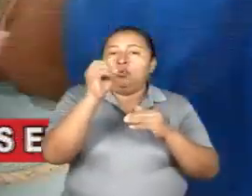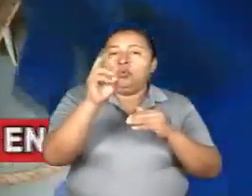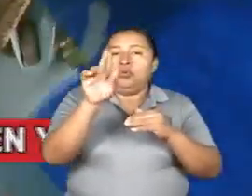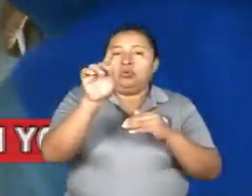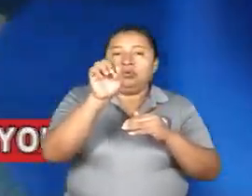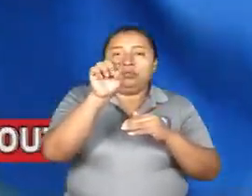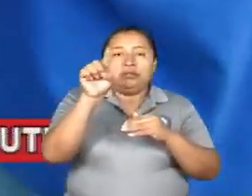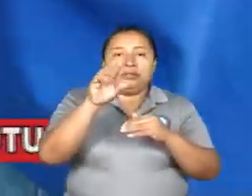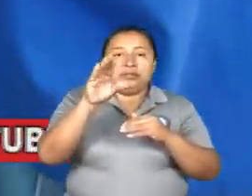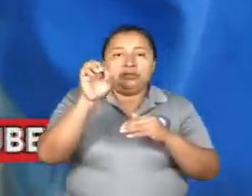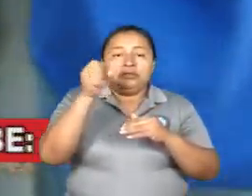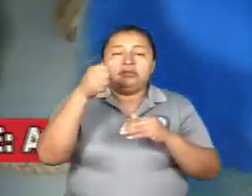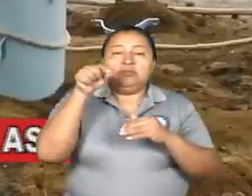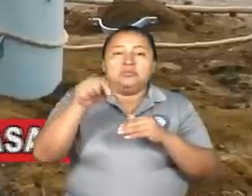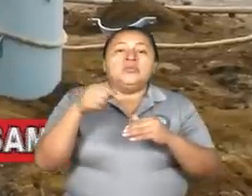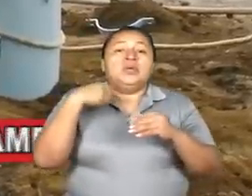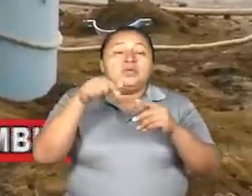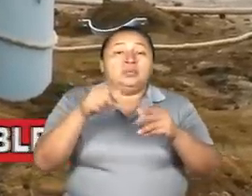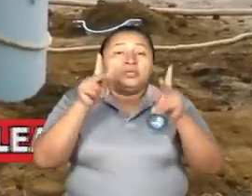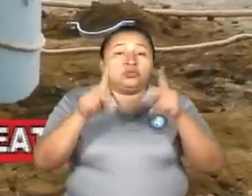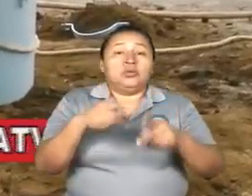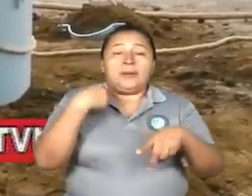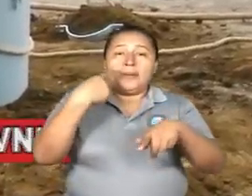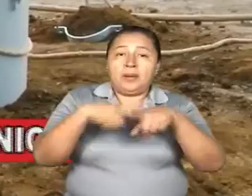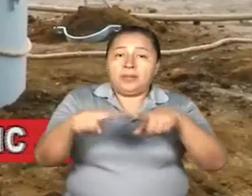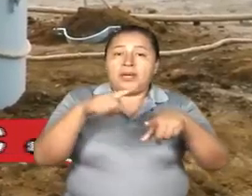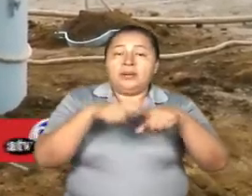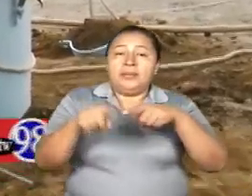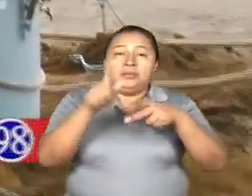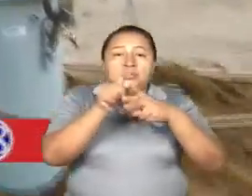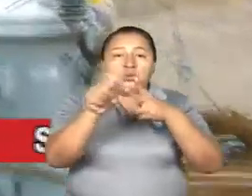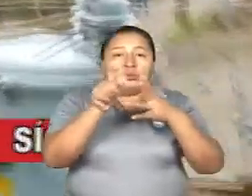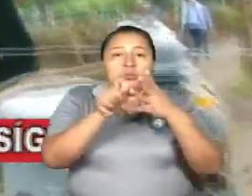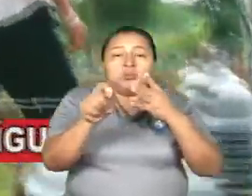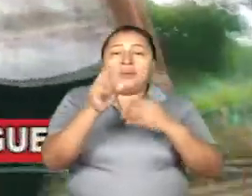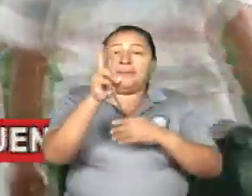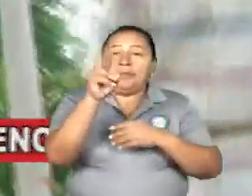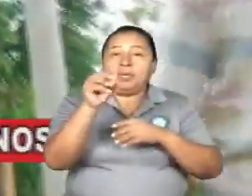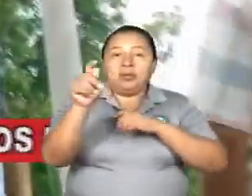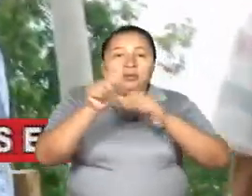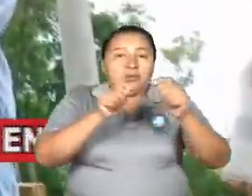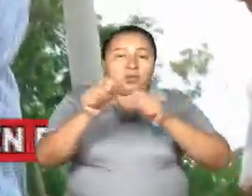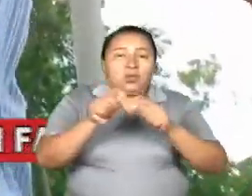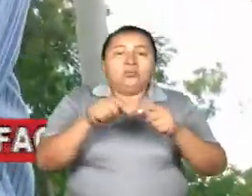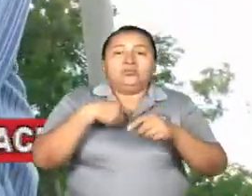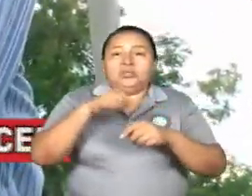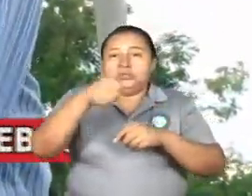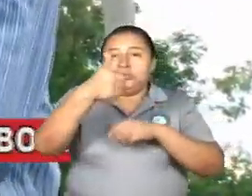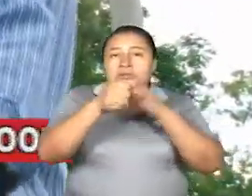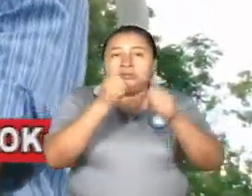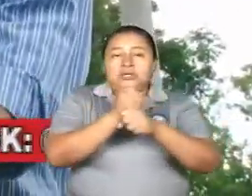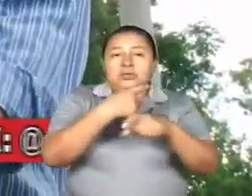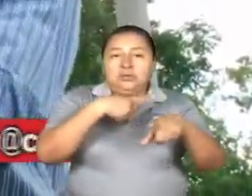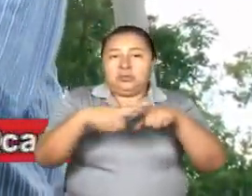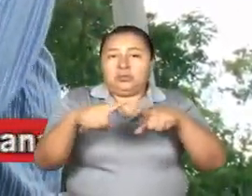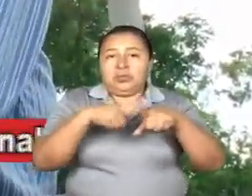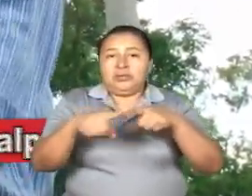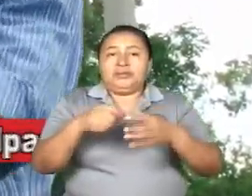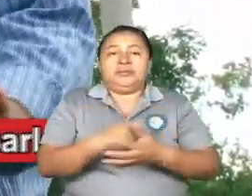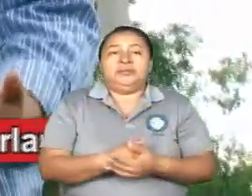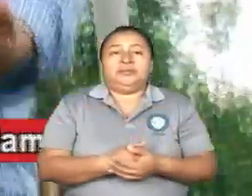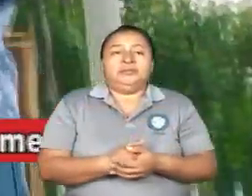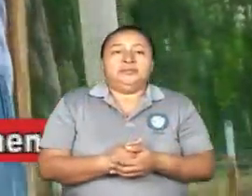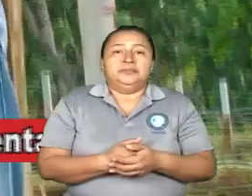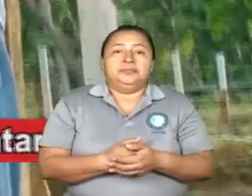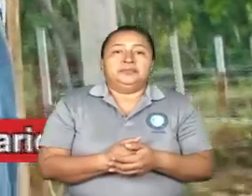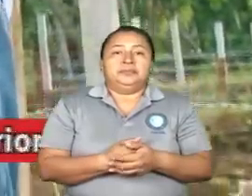Los ciudadanos beneficiados con este proyecto pagarán una cuota módica de $20 mensuales durante 6 años.